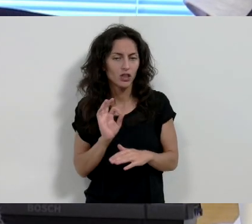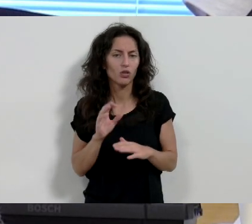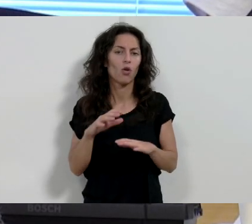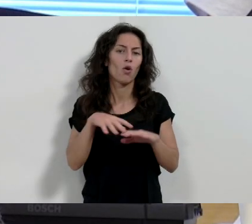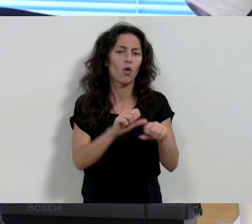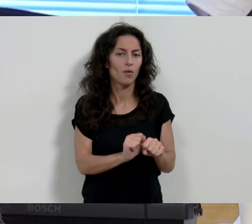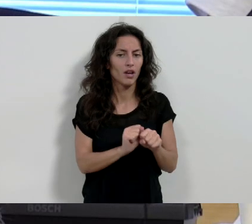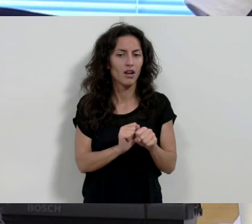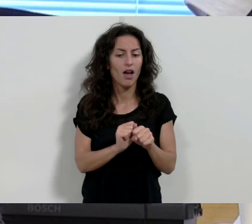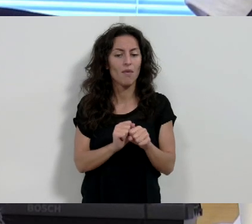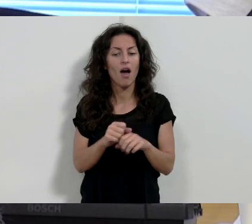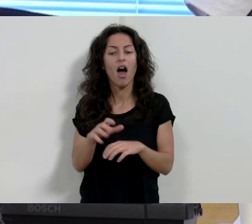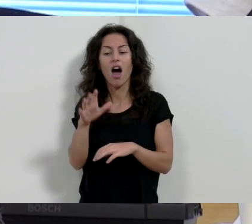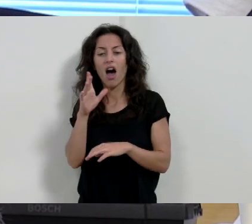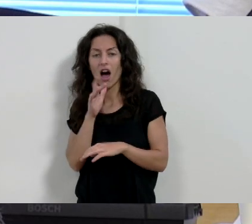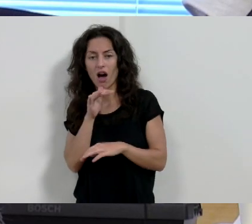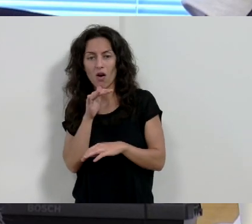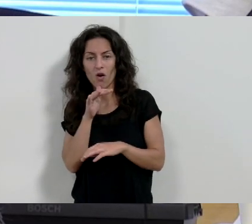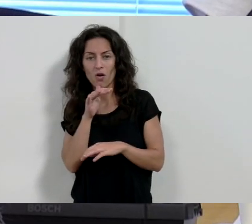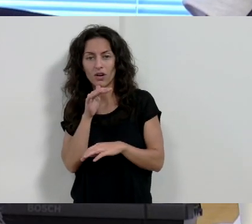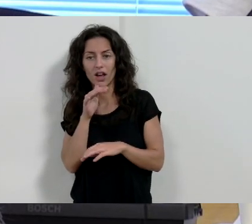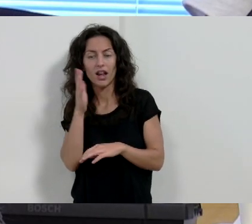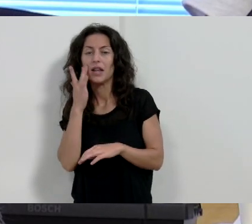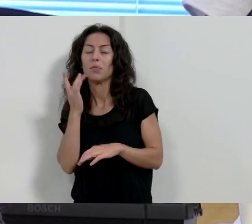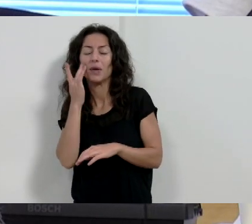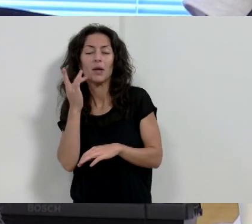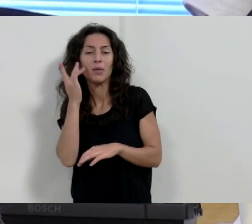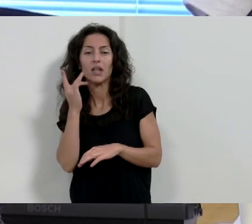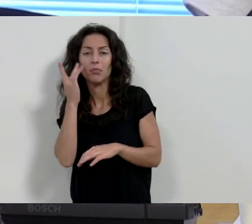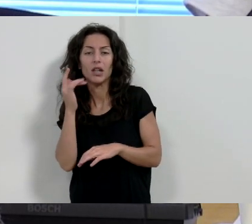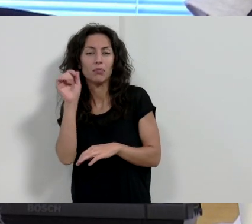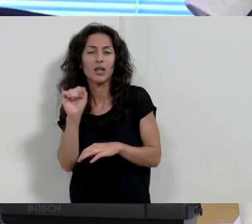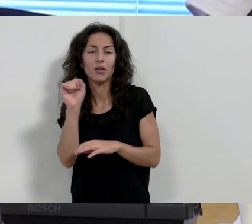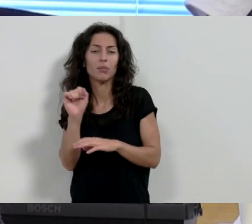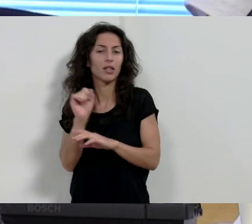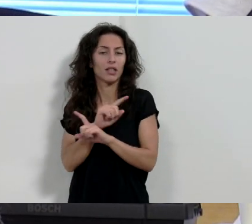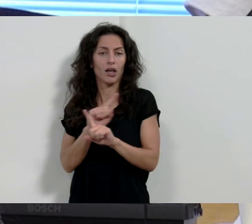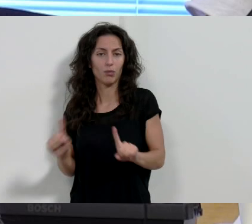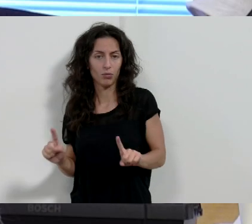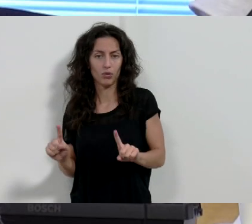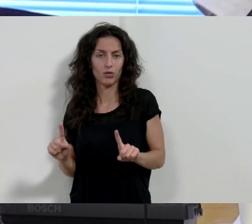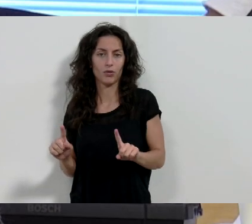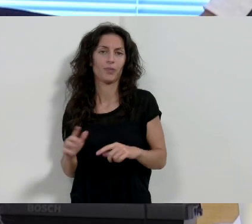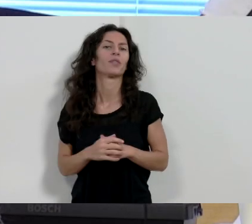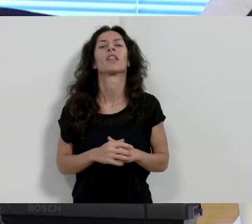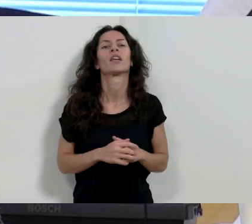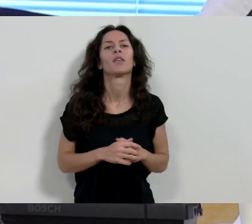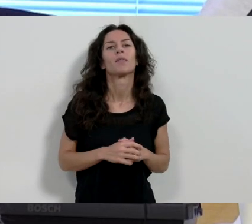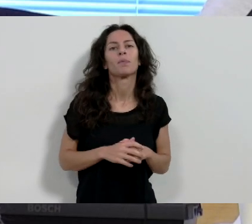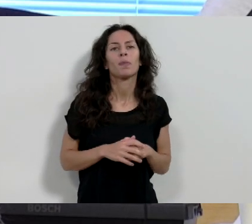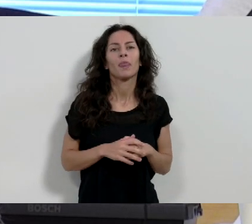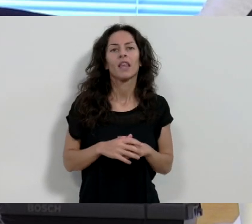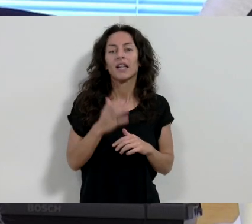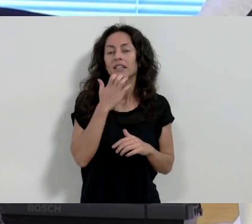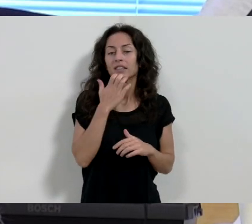importante, que es la inversión que el actual equipo de gobierno ha hecho en materia de limpieza, a diferencia de la legislatura pasada. Si la ciudad ahora